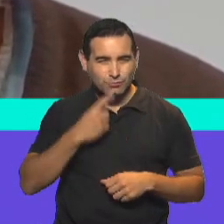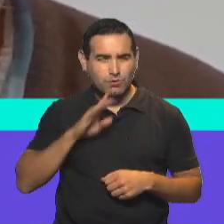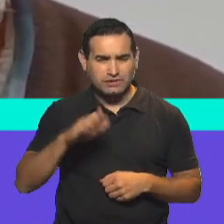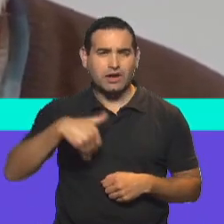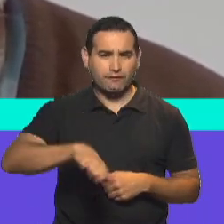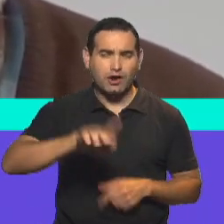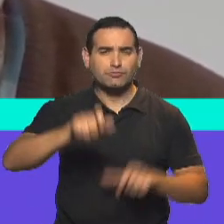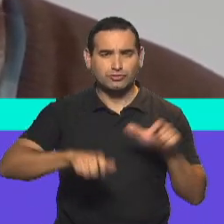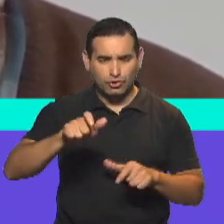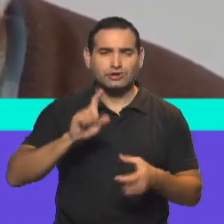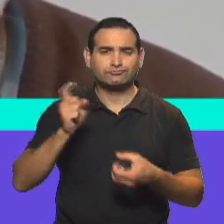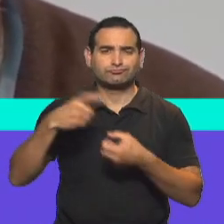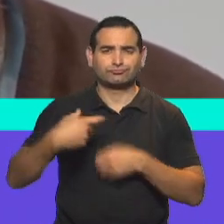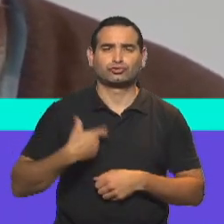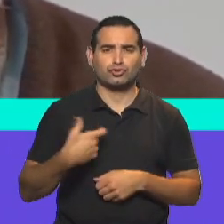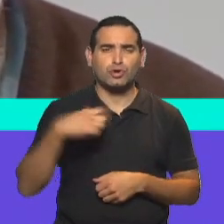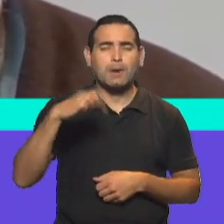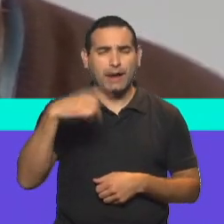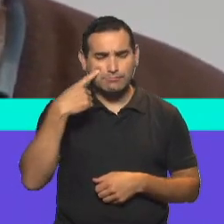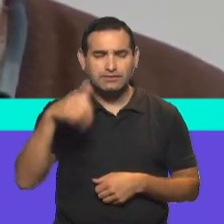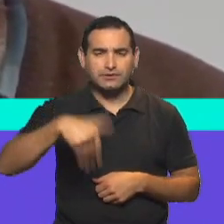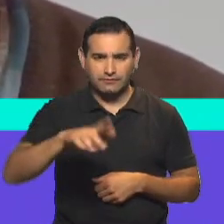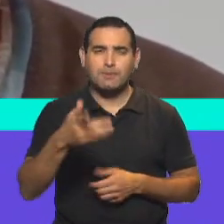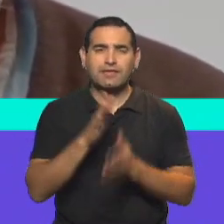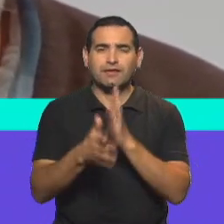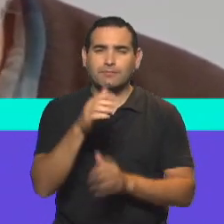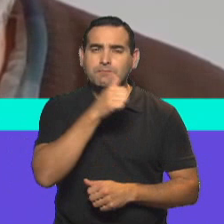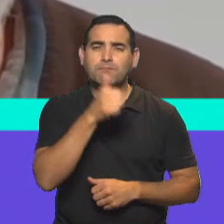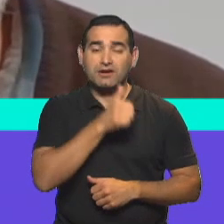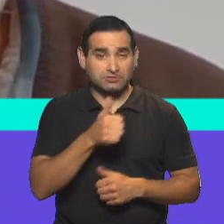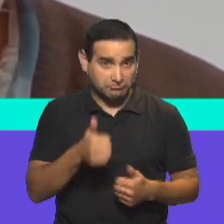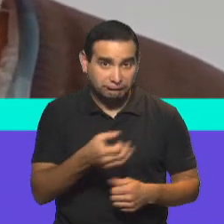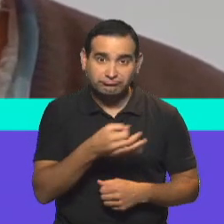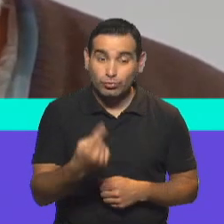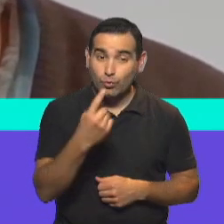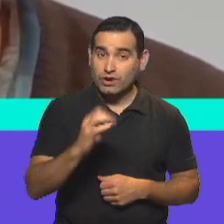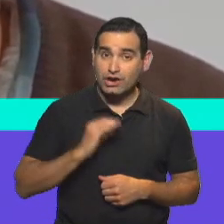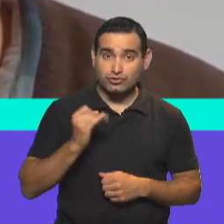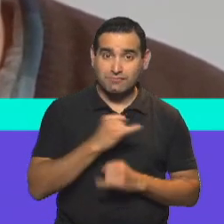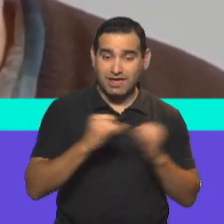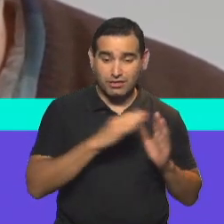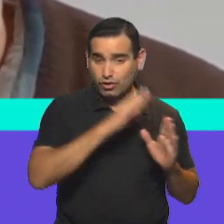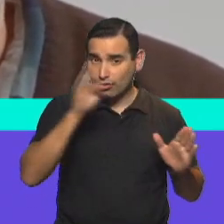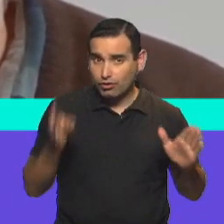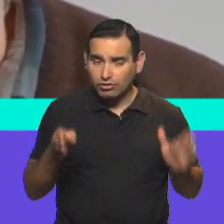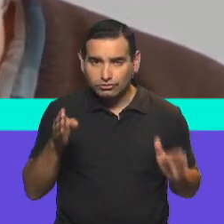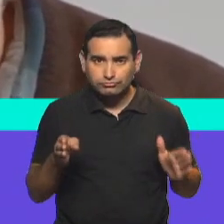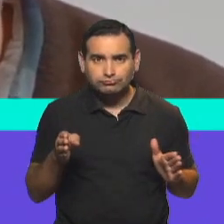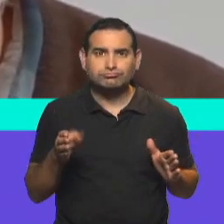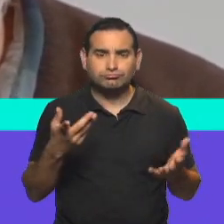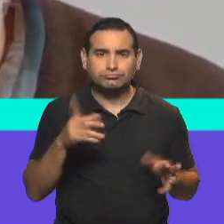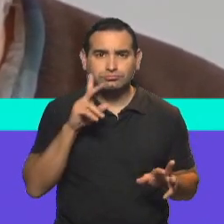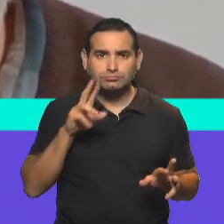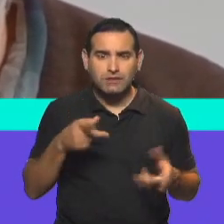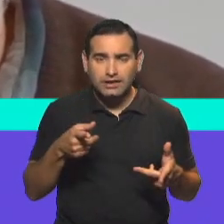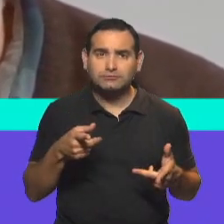los afiliados y las afiliadas del PAMI iban a tener medicamentos gratuitos. La verdad que después de un año y medio de llevar a cabo esta